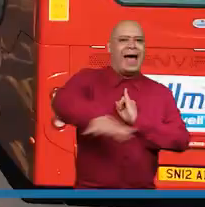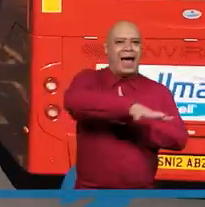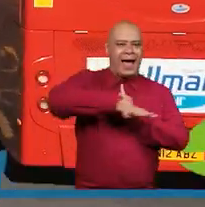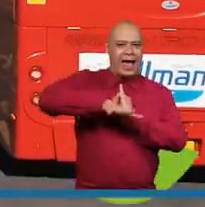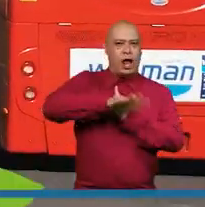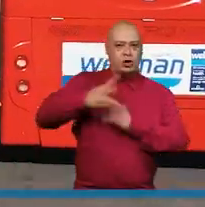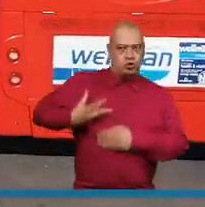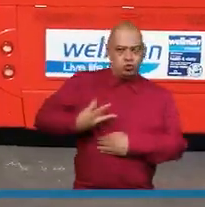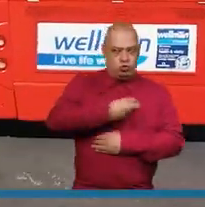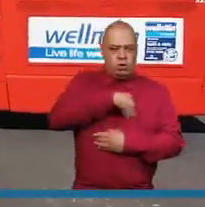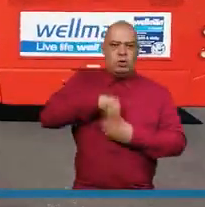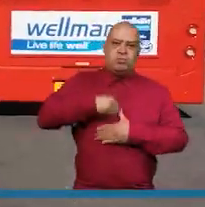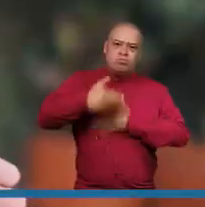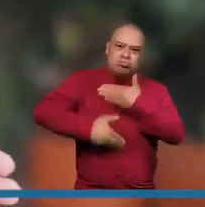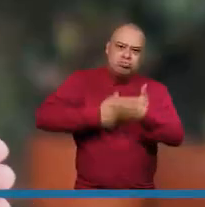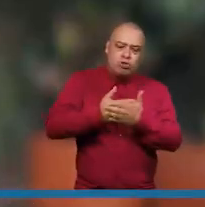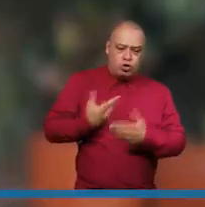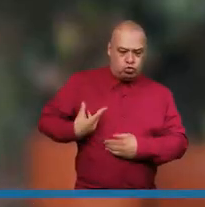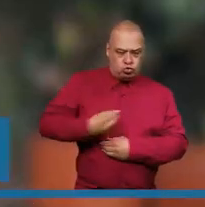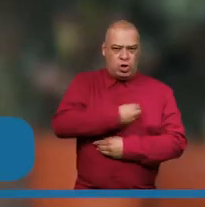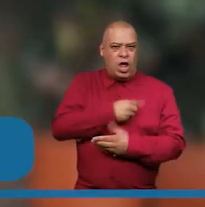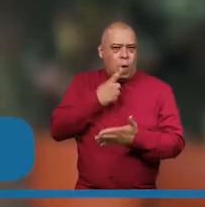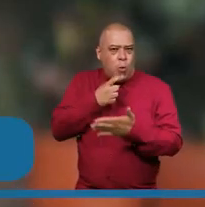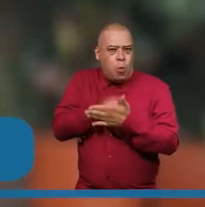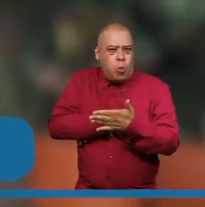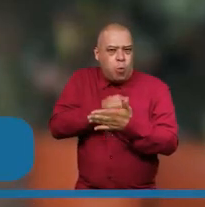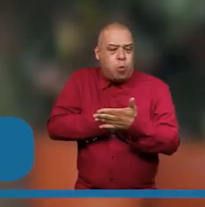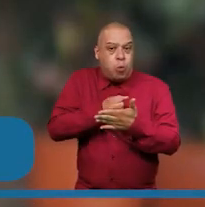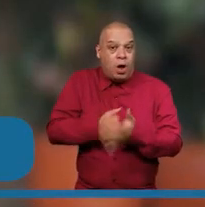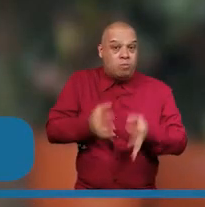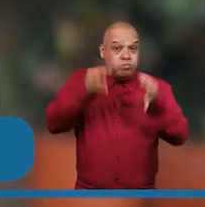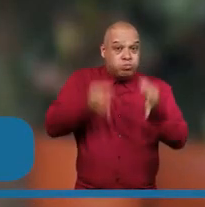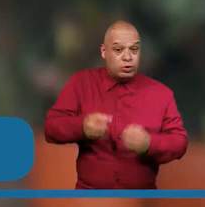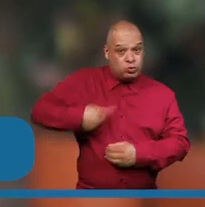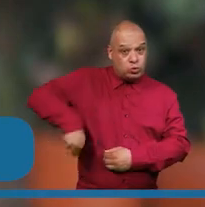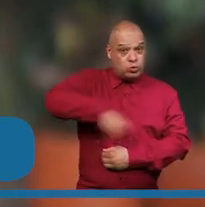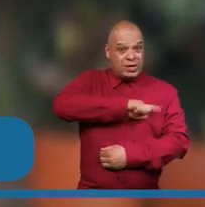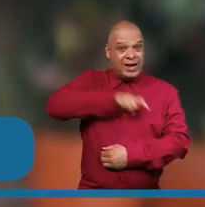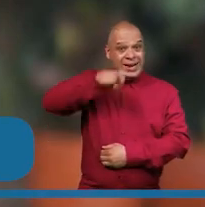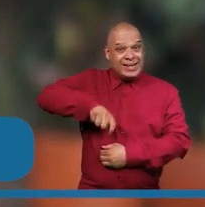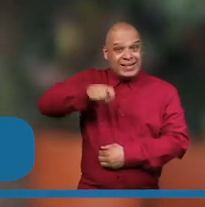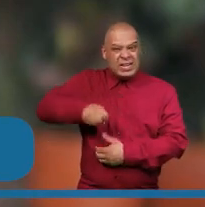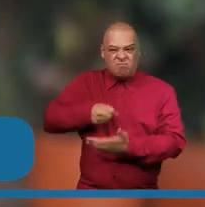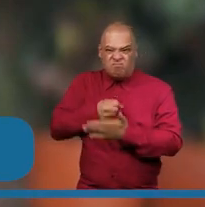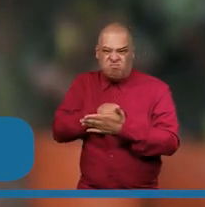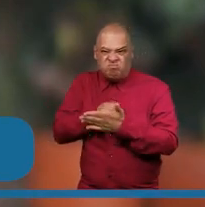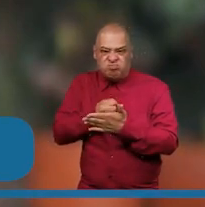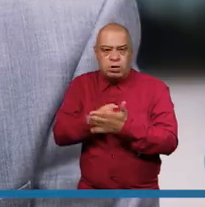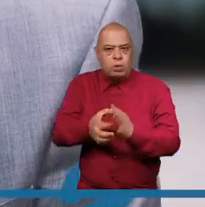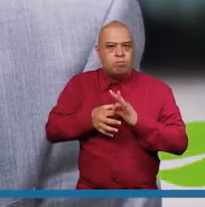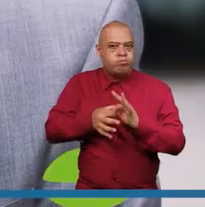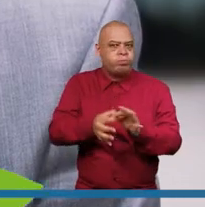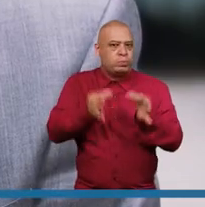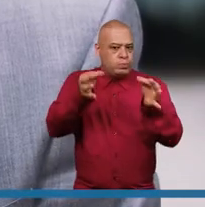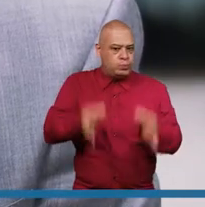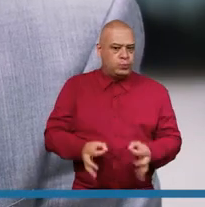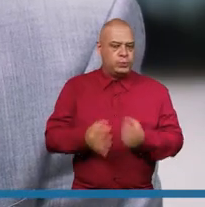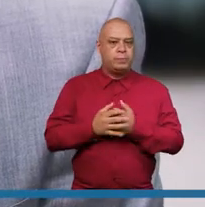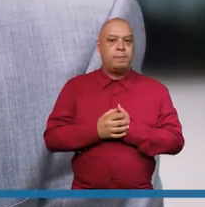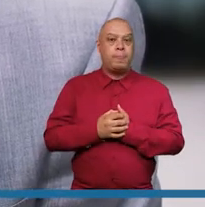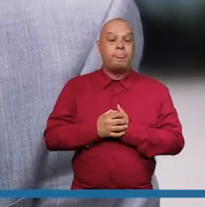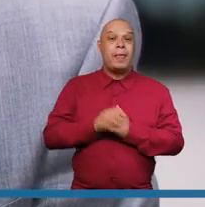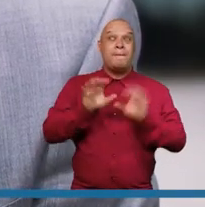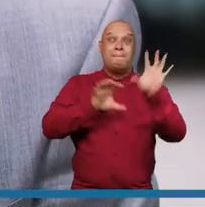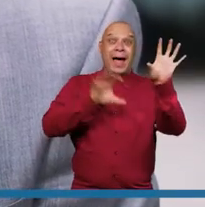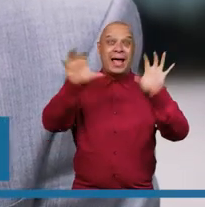tenemos y compartimos desafíos conjuntos que efectivamente necesitan y requieren de soluciones conjuntas también. Bueno, esta red ha sido